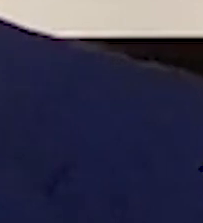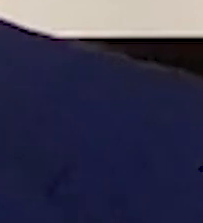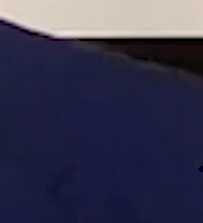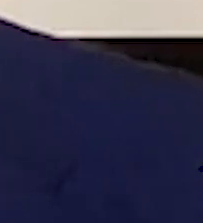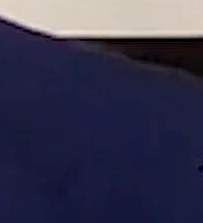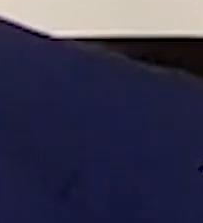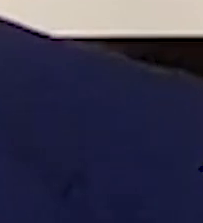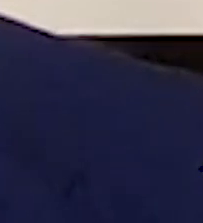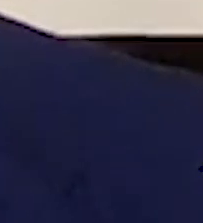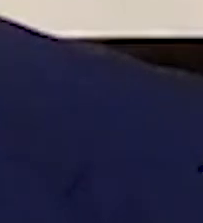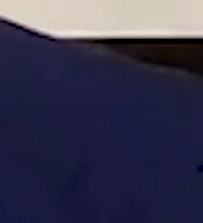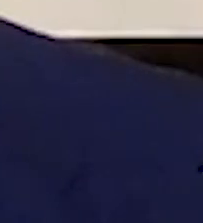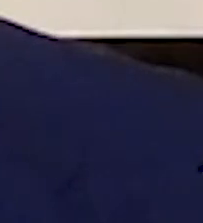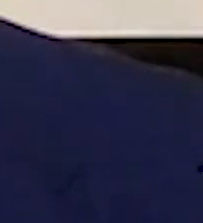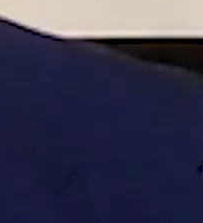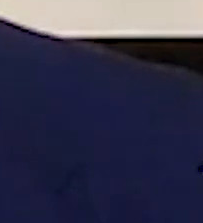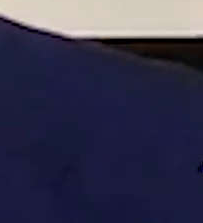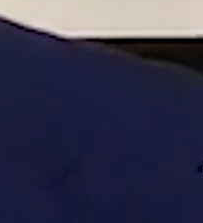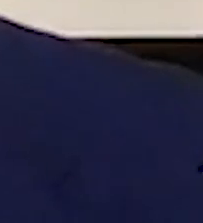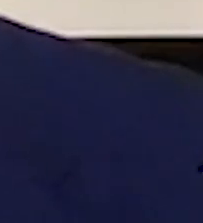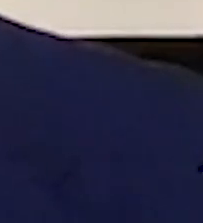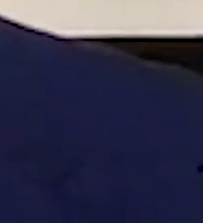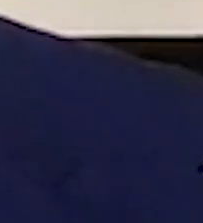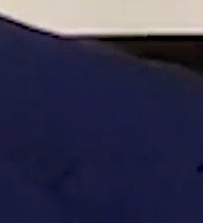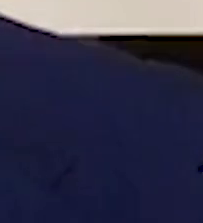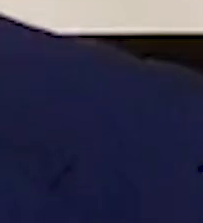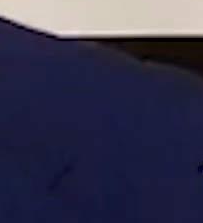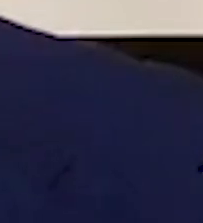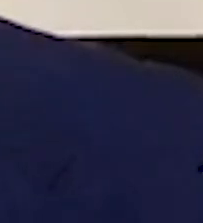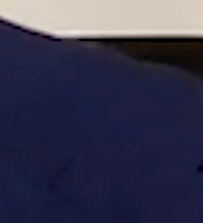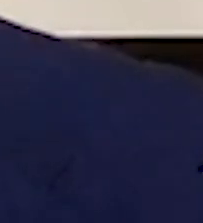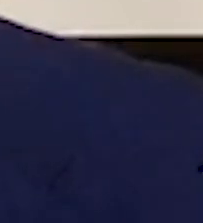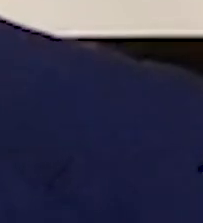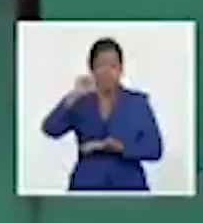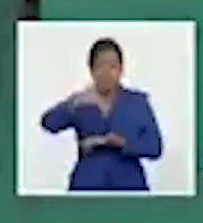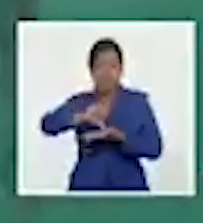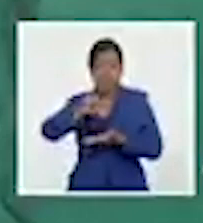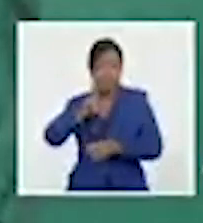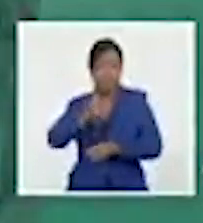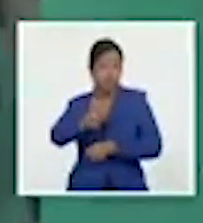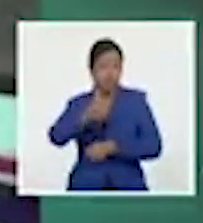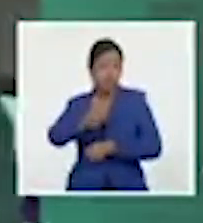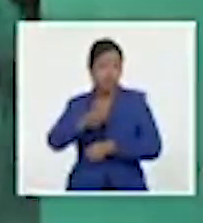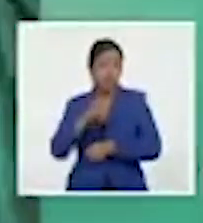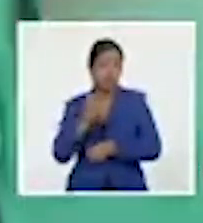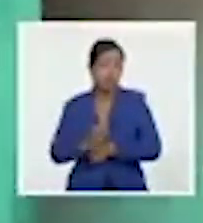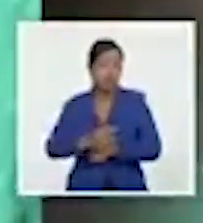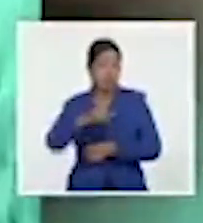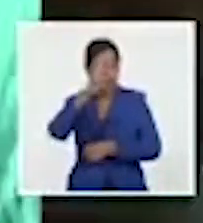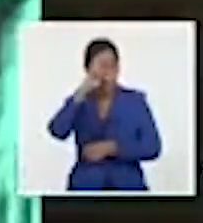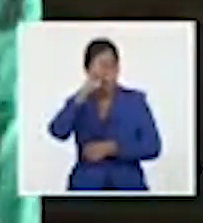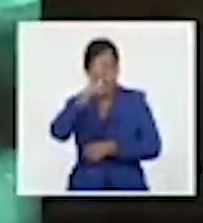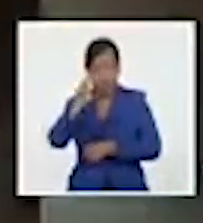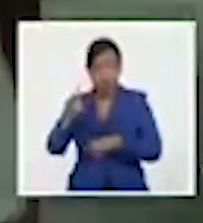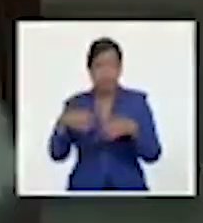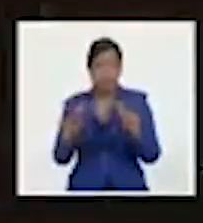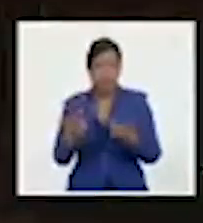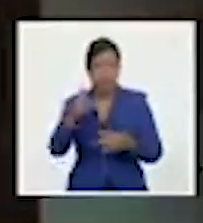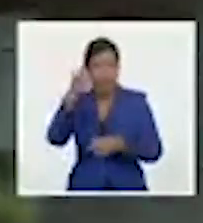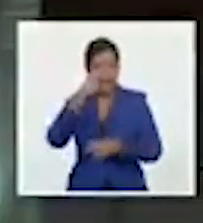un terrorismo de Estado. Vamos a empezar con este video que el régimen cubano circuló, un